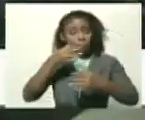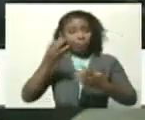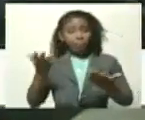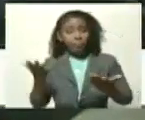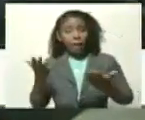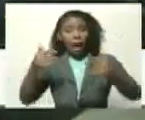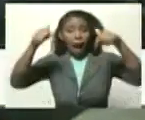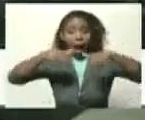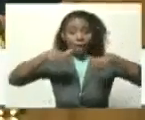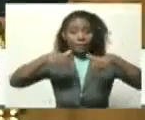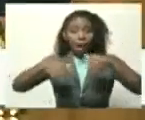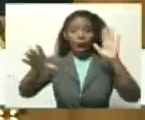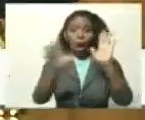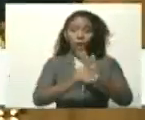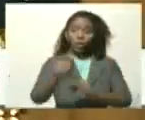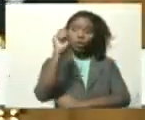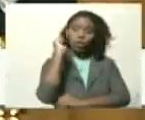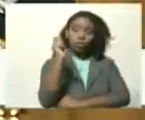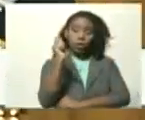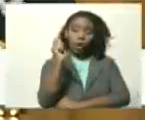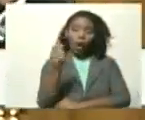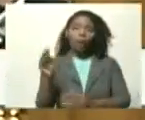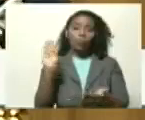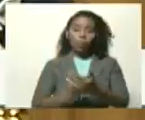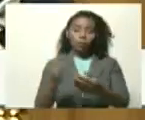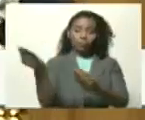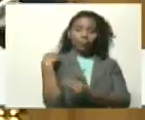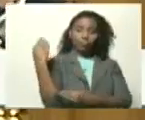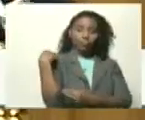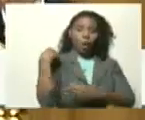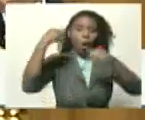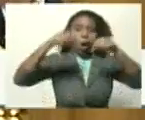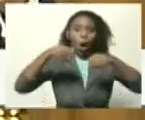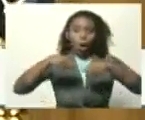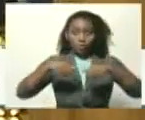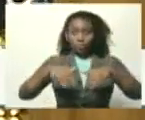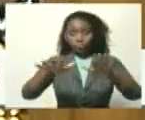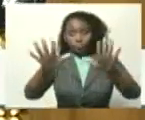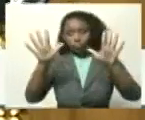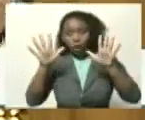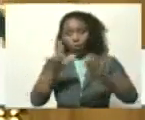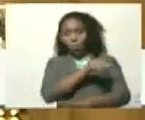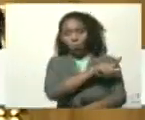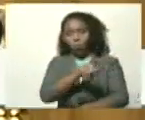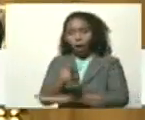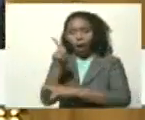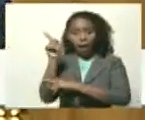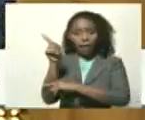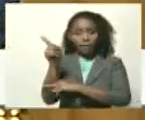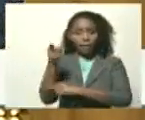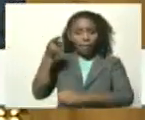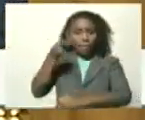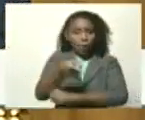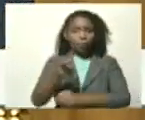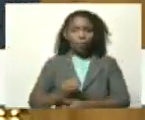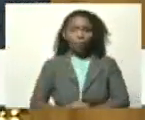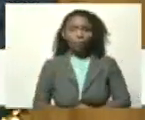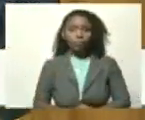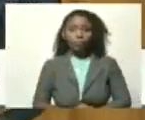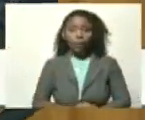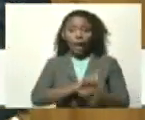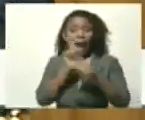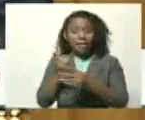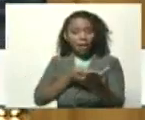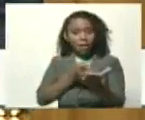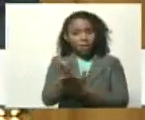es esta Constitución la que nos convoca hoy precisamente a cumplir con ese mandato. Y en ese